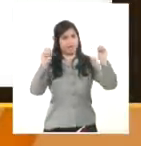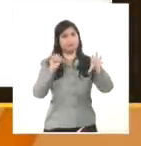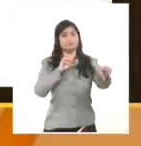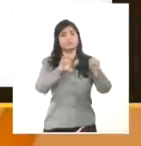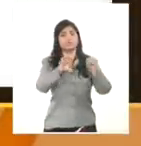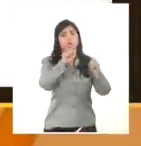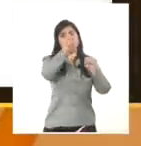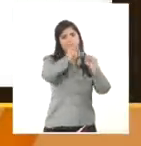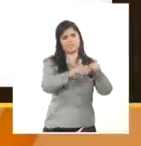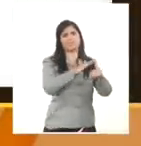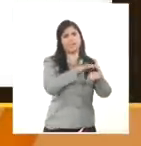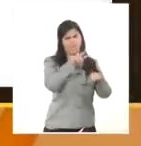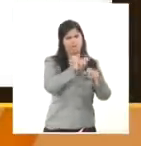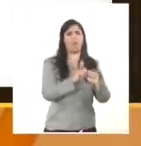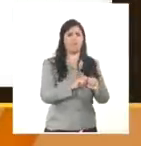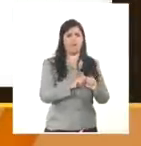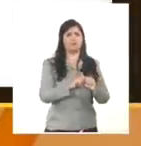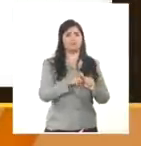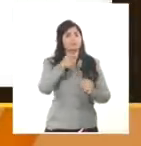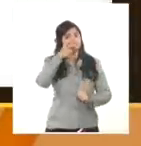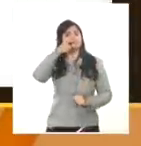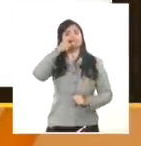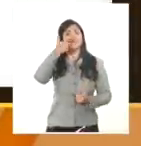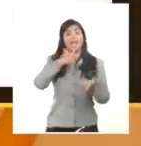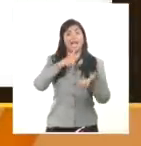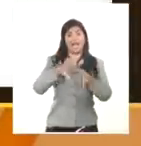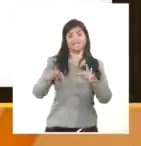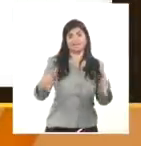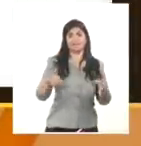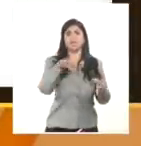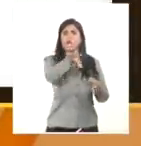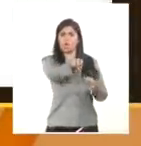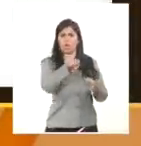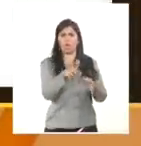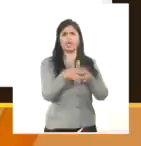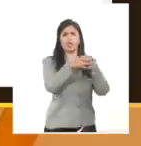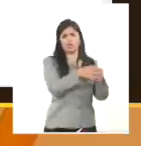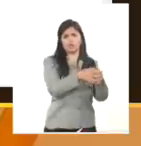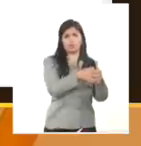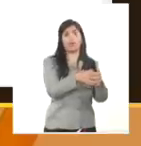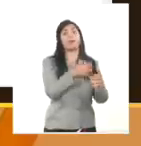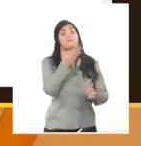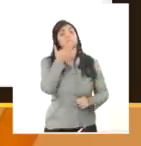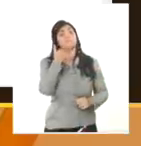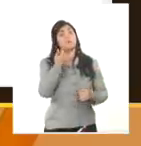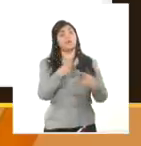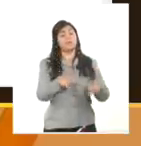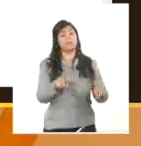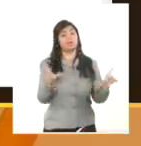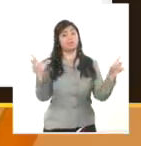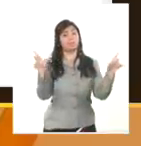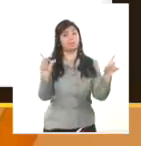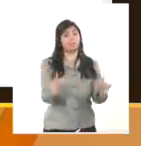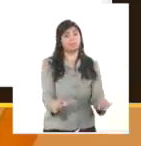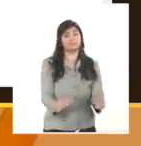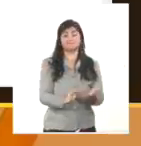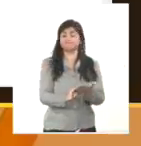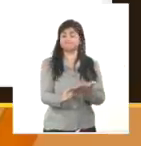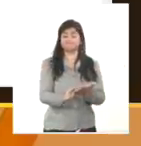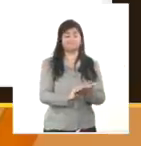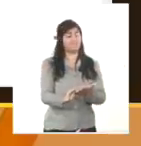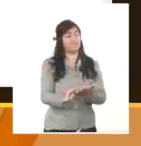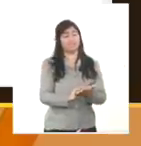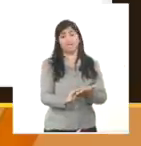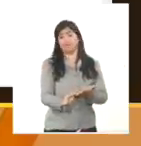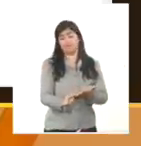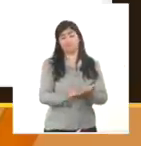hurto y sacrificio de ganado mayor en Artemisa. Y qué bueno, pero lamentablemente estas no son las noticias más recurrentes